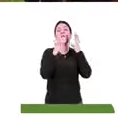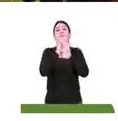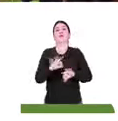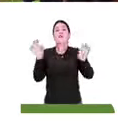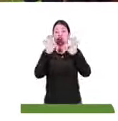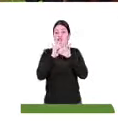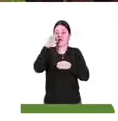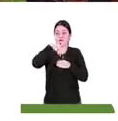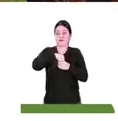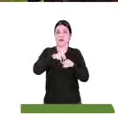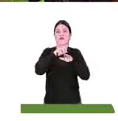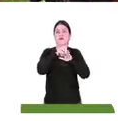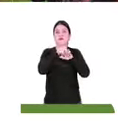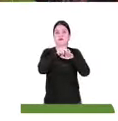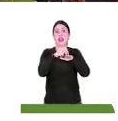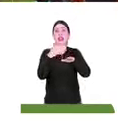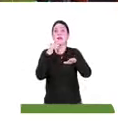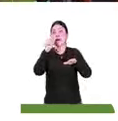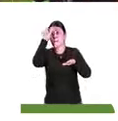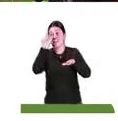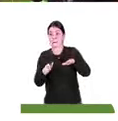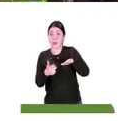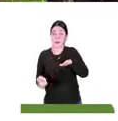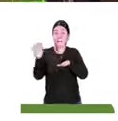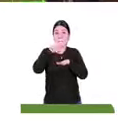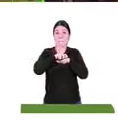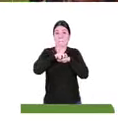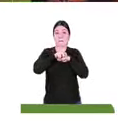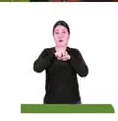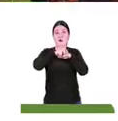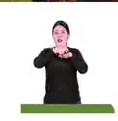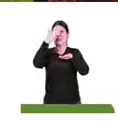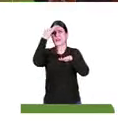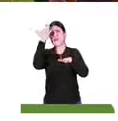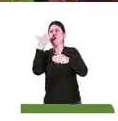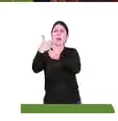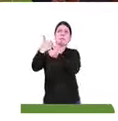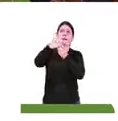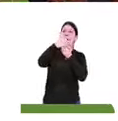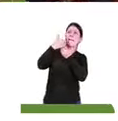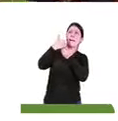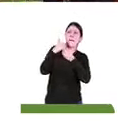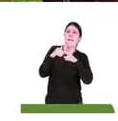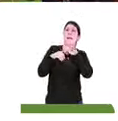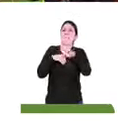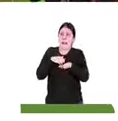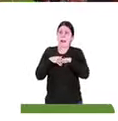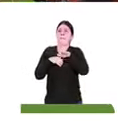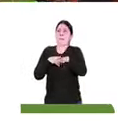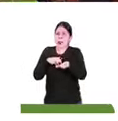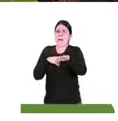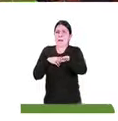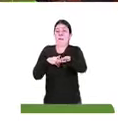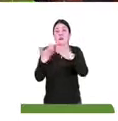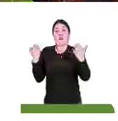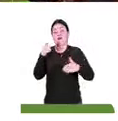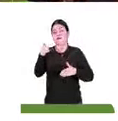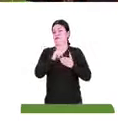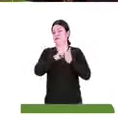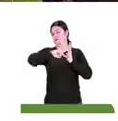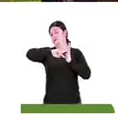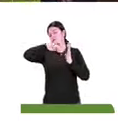para que todas las personas cuando vayan en los viajes puedan de alguna manera saber dónde va a ser su próxima parada. Vehículos de última tecnología que de